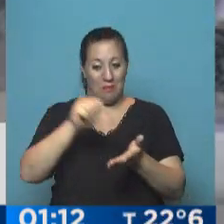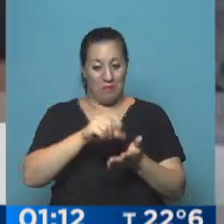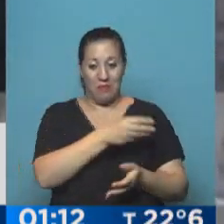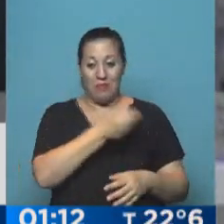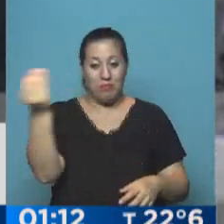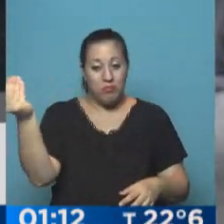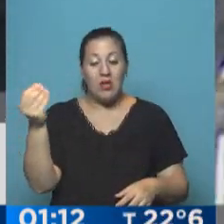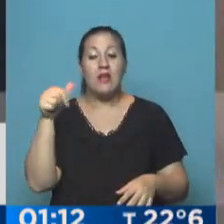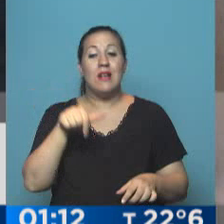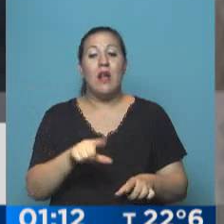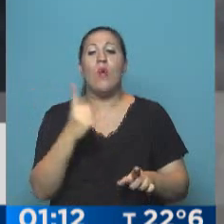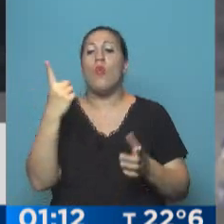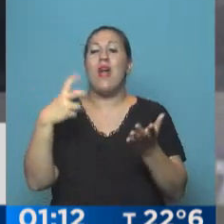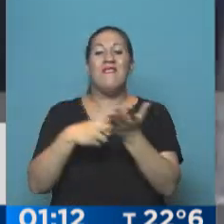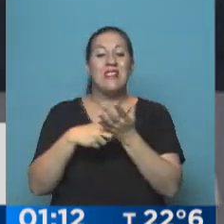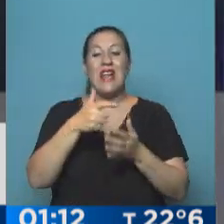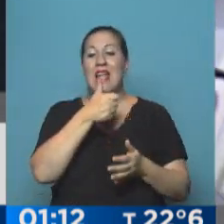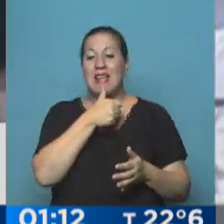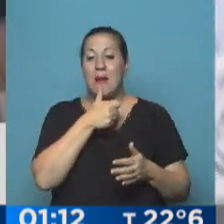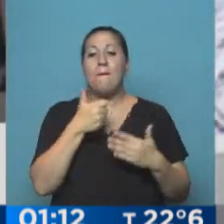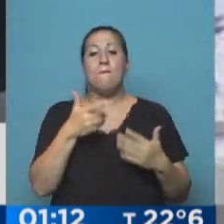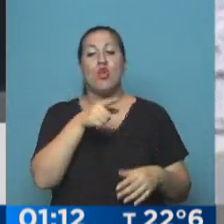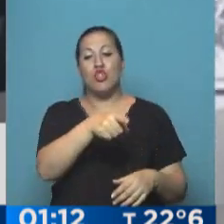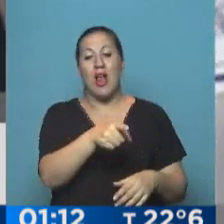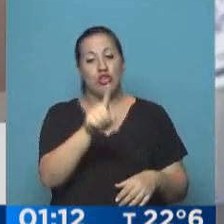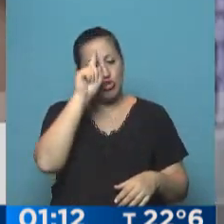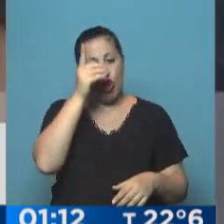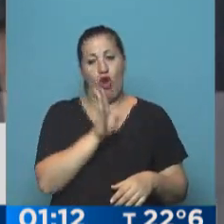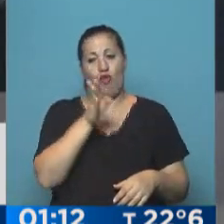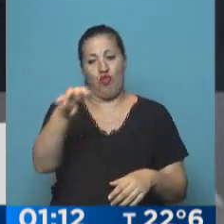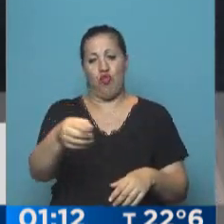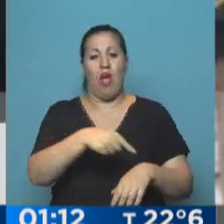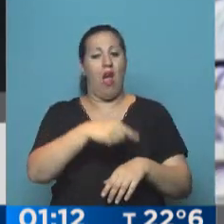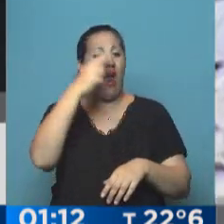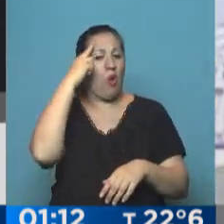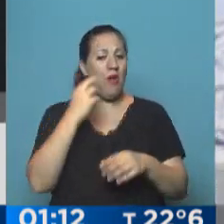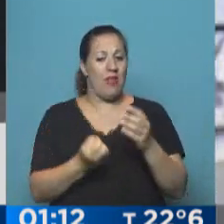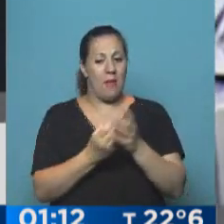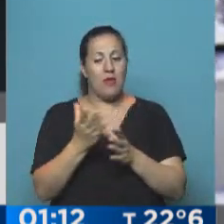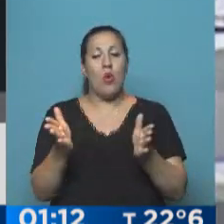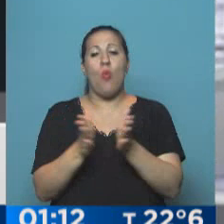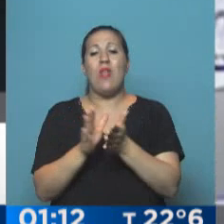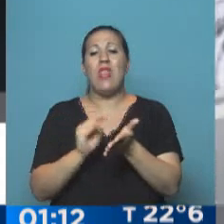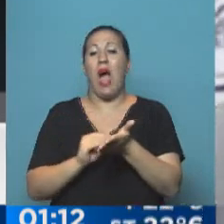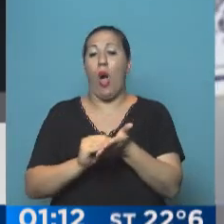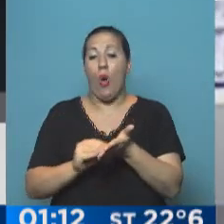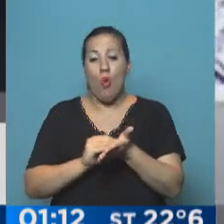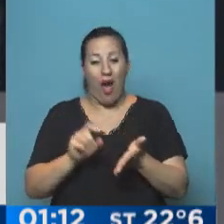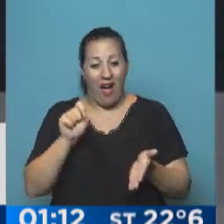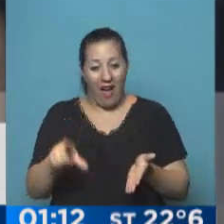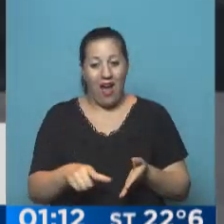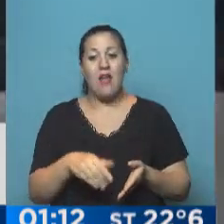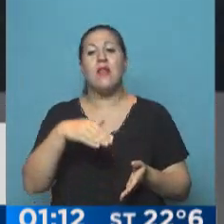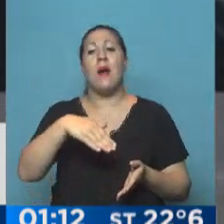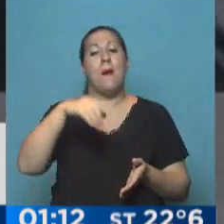este momento en una fiscalía de Quilmes y por eso él se entregó cerca de las 9 de la mañana junto con el abogado que lo representa, José